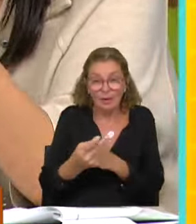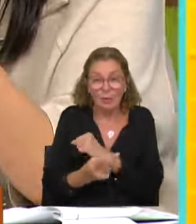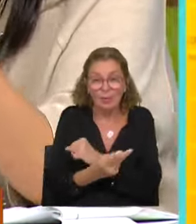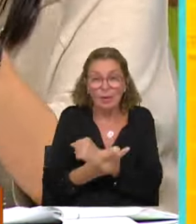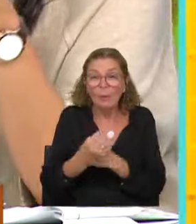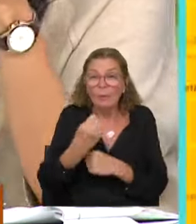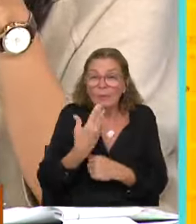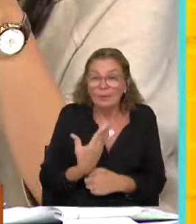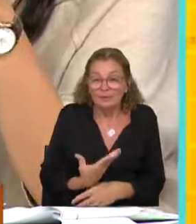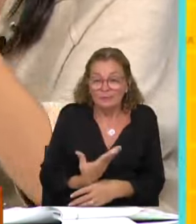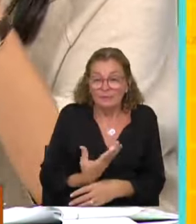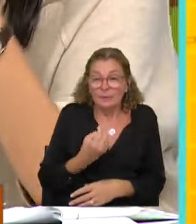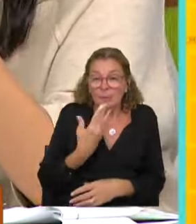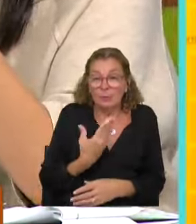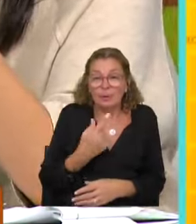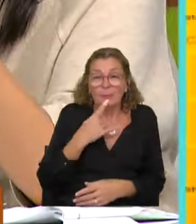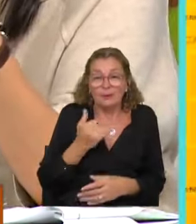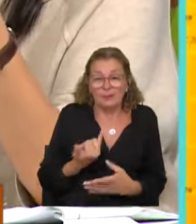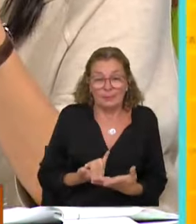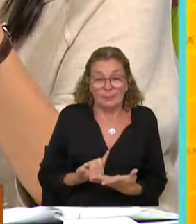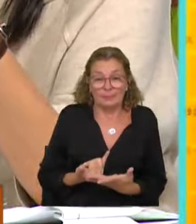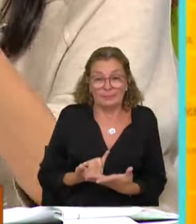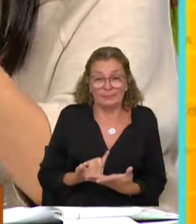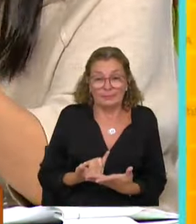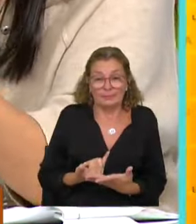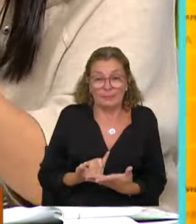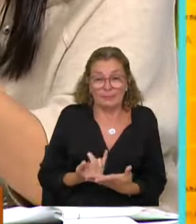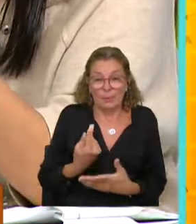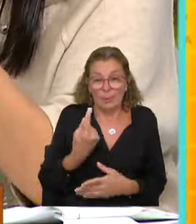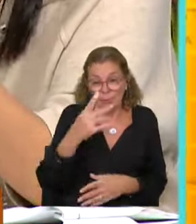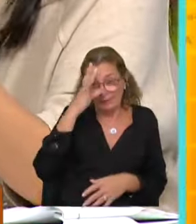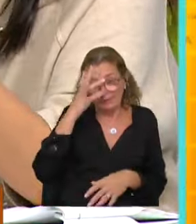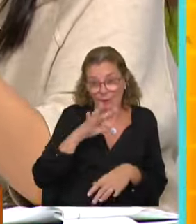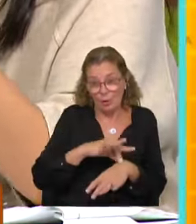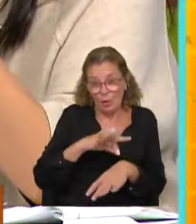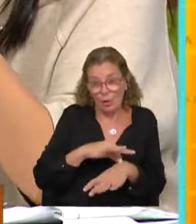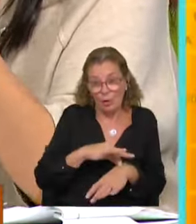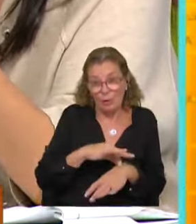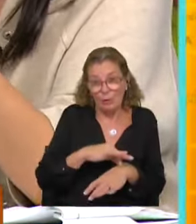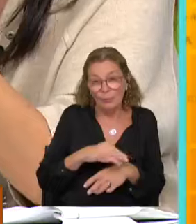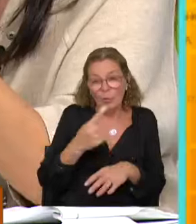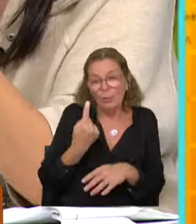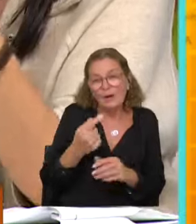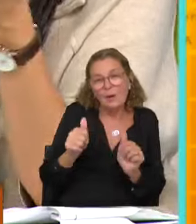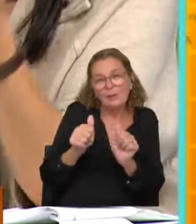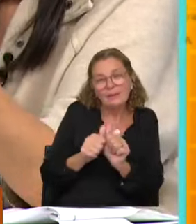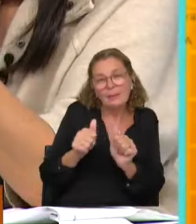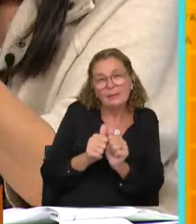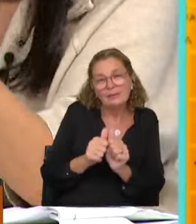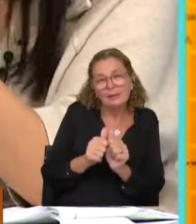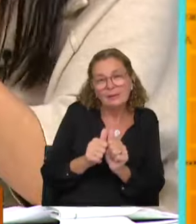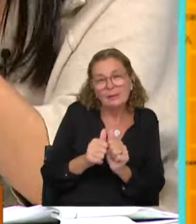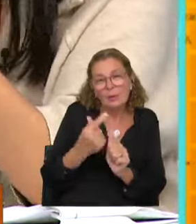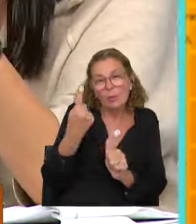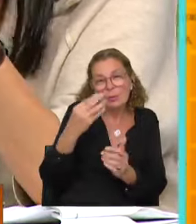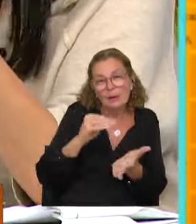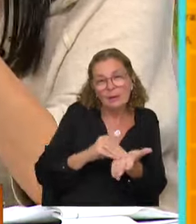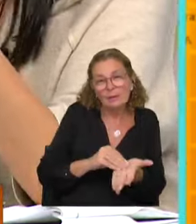Por qué Porque por ejemplo un psicólogo un abordaje un acompañamiento psicológico de una vez